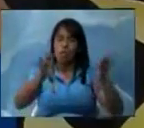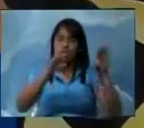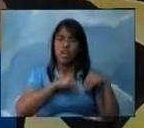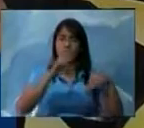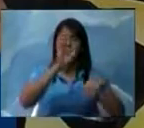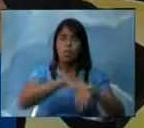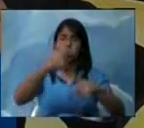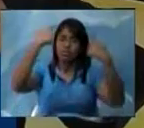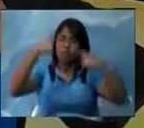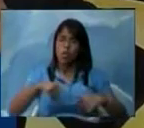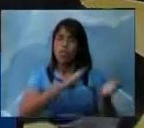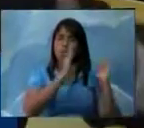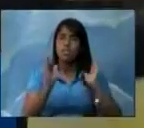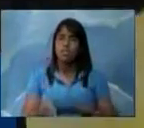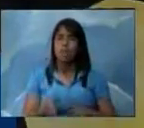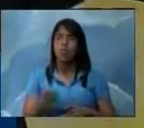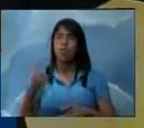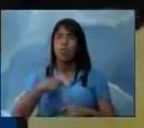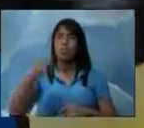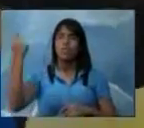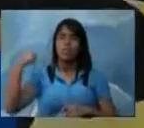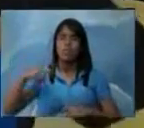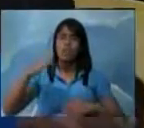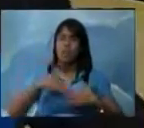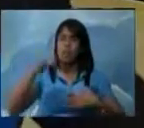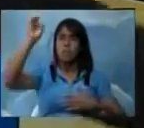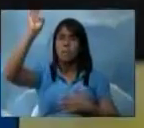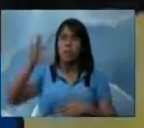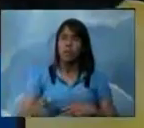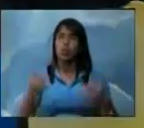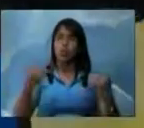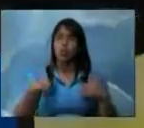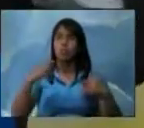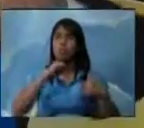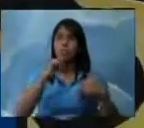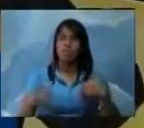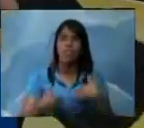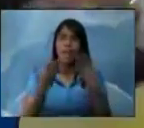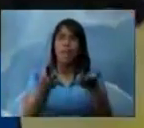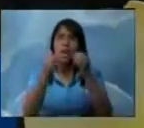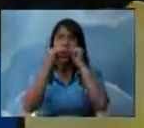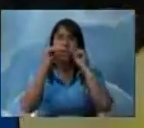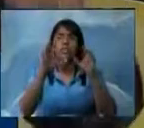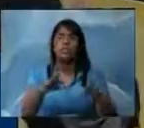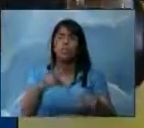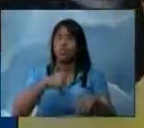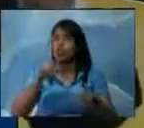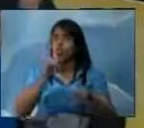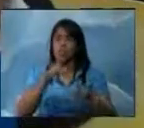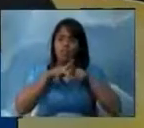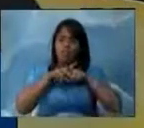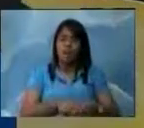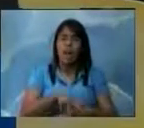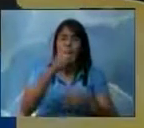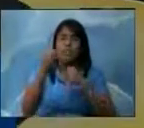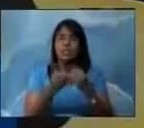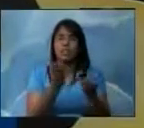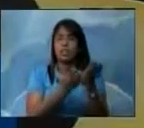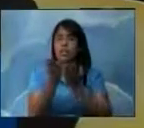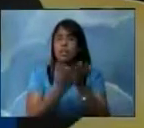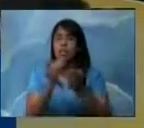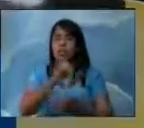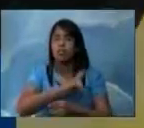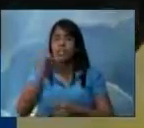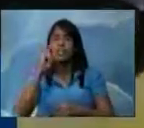porque yo soy cristiano evangélico y yo tengo mi pastor y mi pastor me va a dar la bendición, yo no estoy obligado a ser servidor